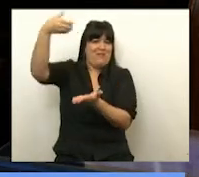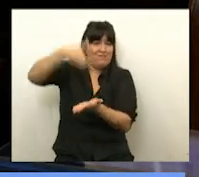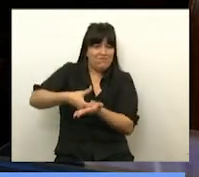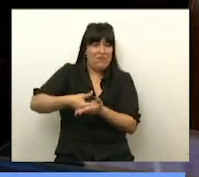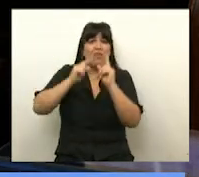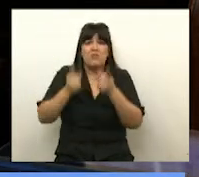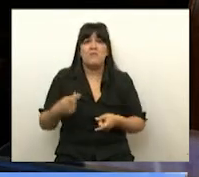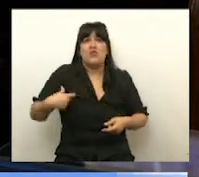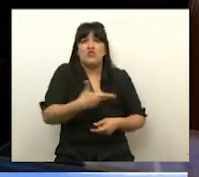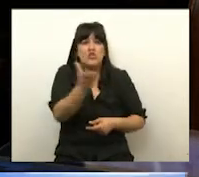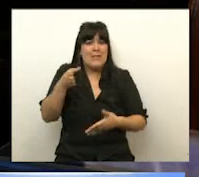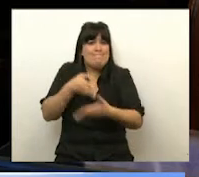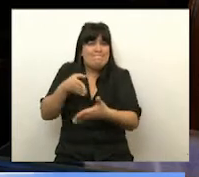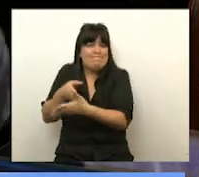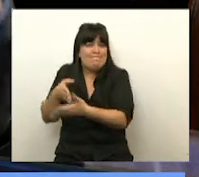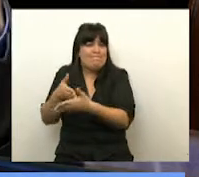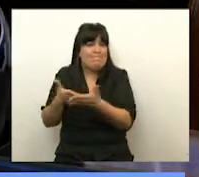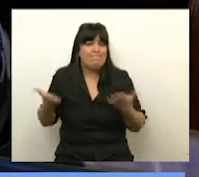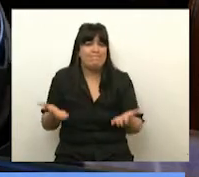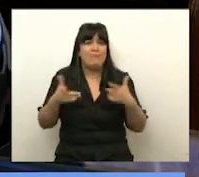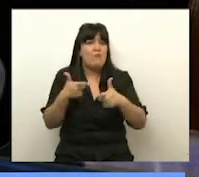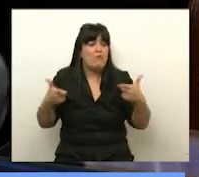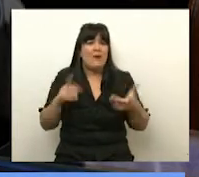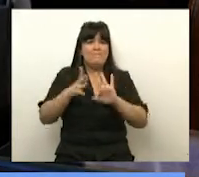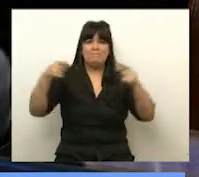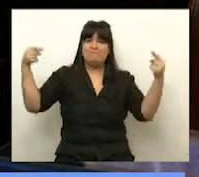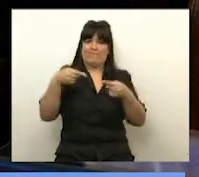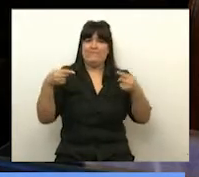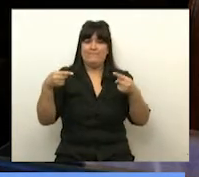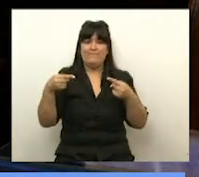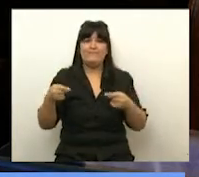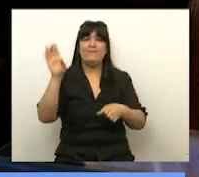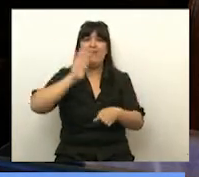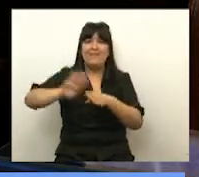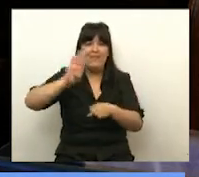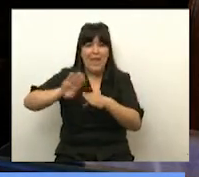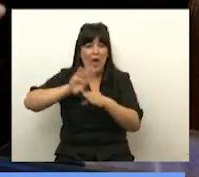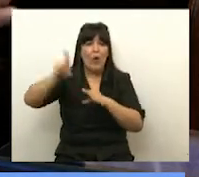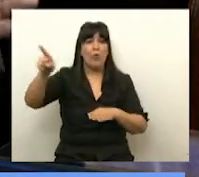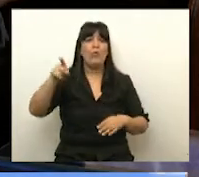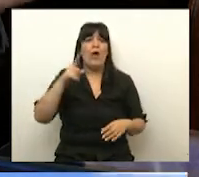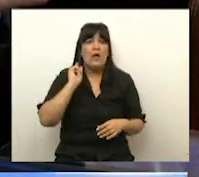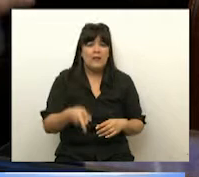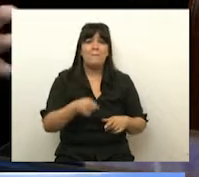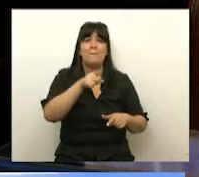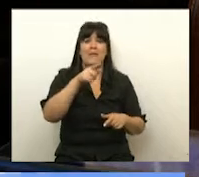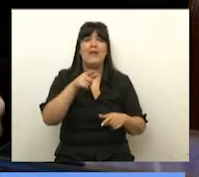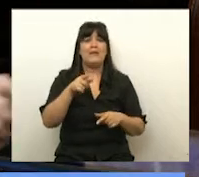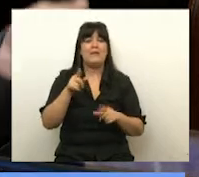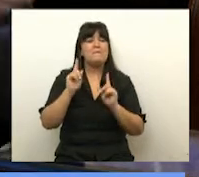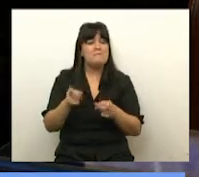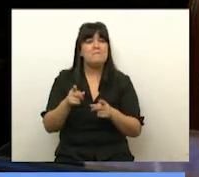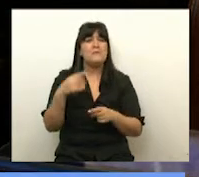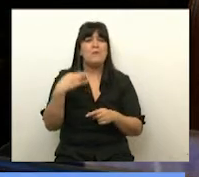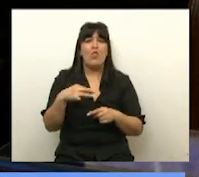sociedad argentina, que no encuentra. No hay correlato entre una deuda y la respuesta que se debería haber tomado en función